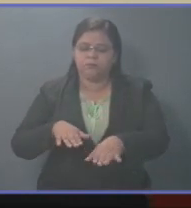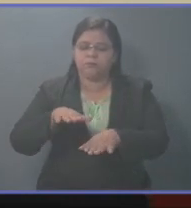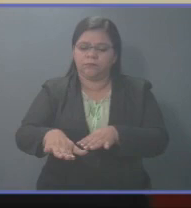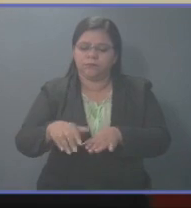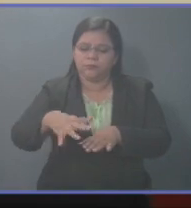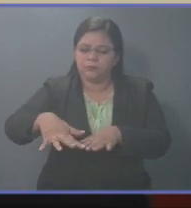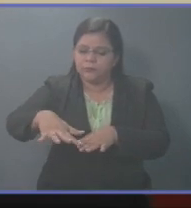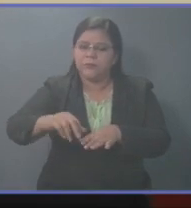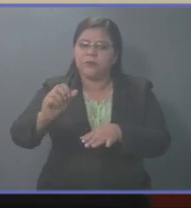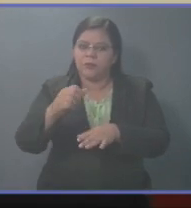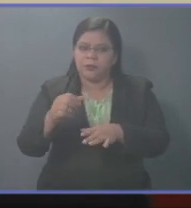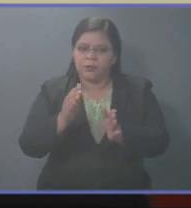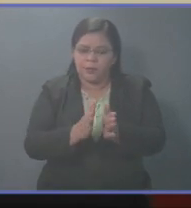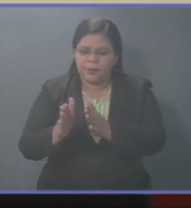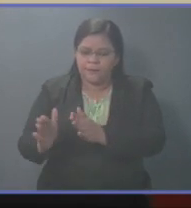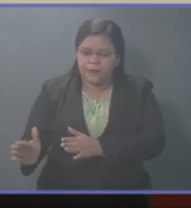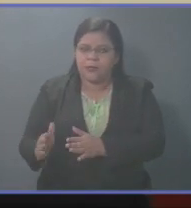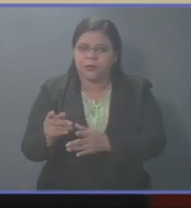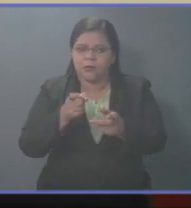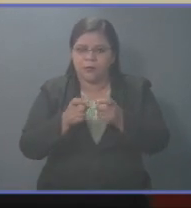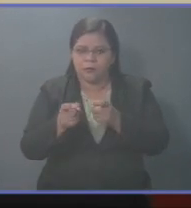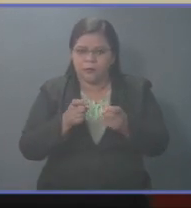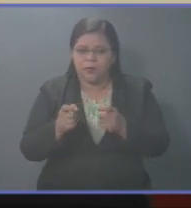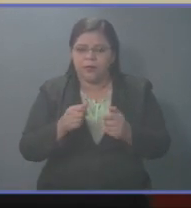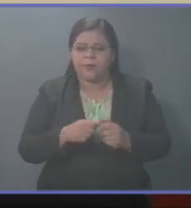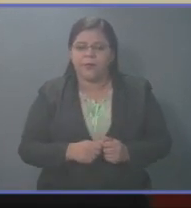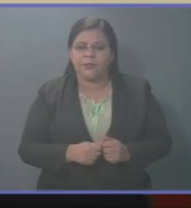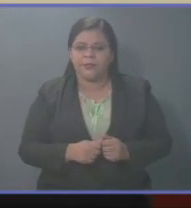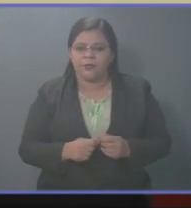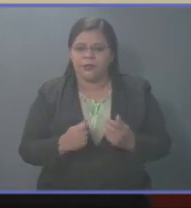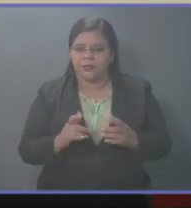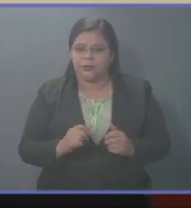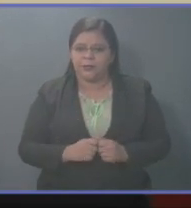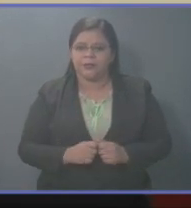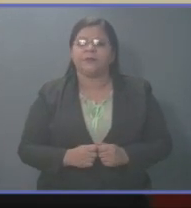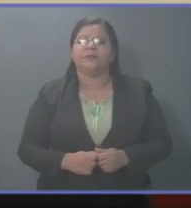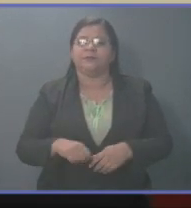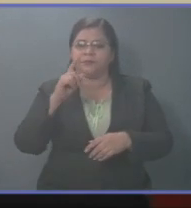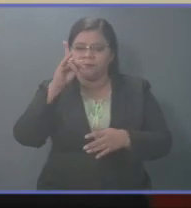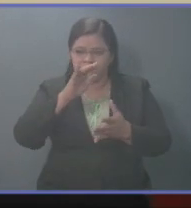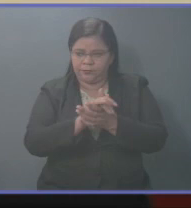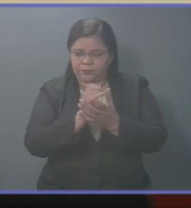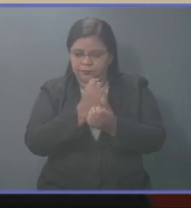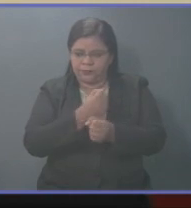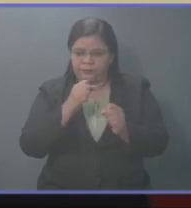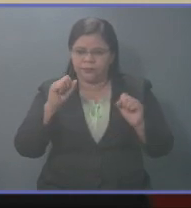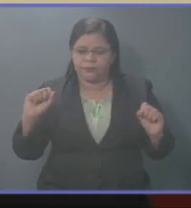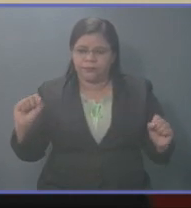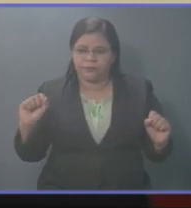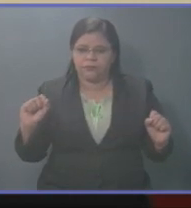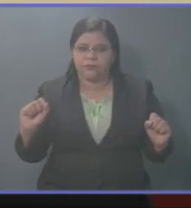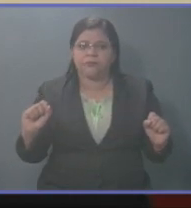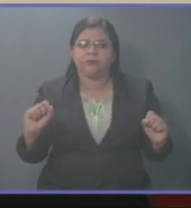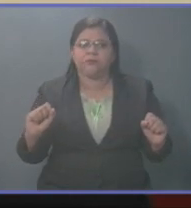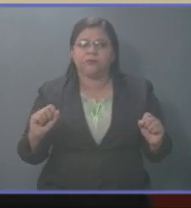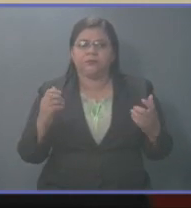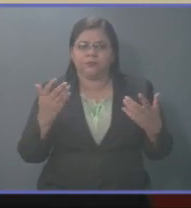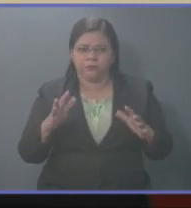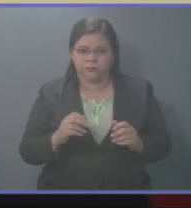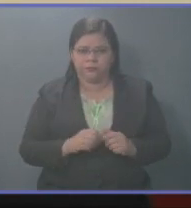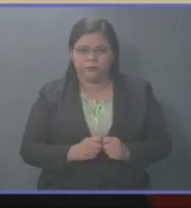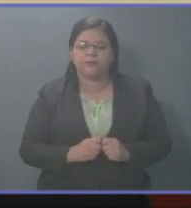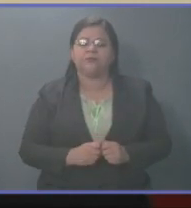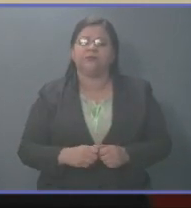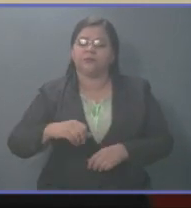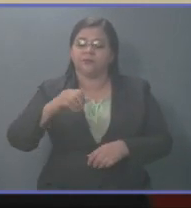Control Territorial, asunto de interés para la República. Dios Unión Libertad, Conan Donatiu